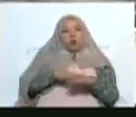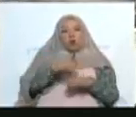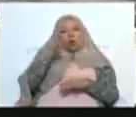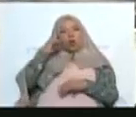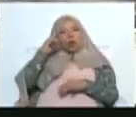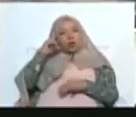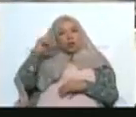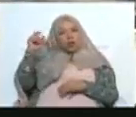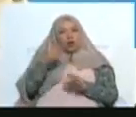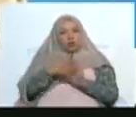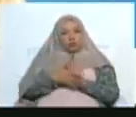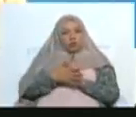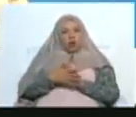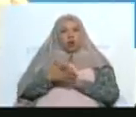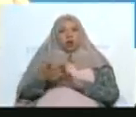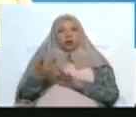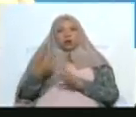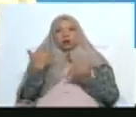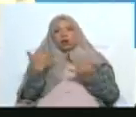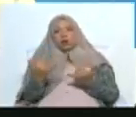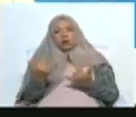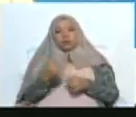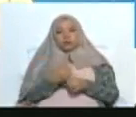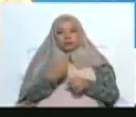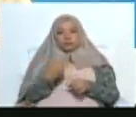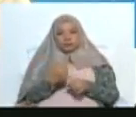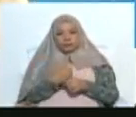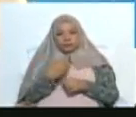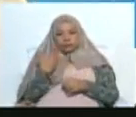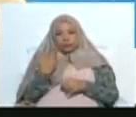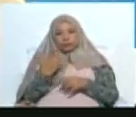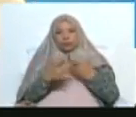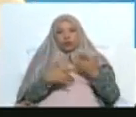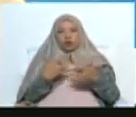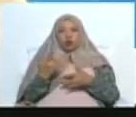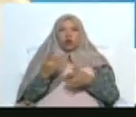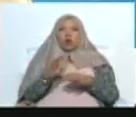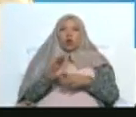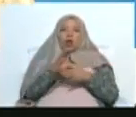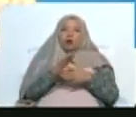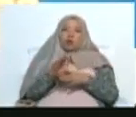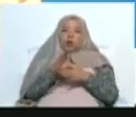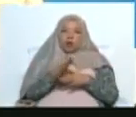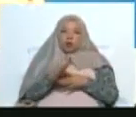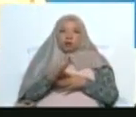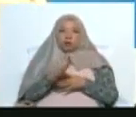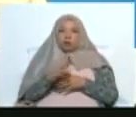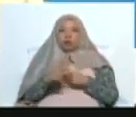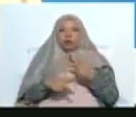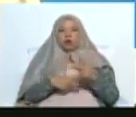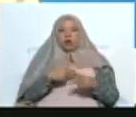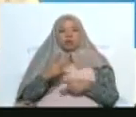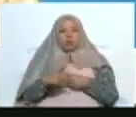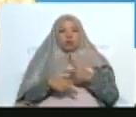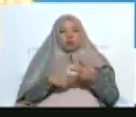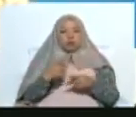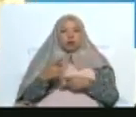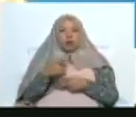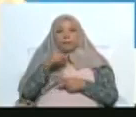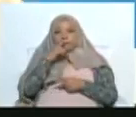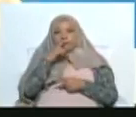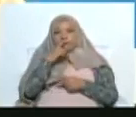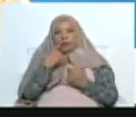iba a haber baile de negro y de esa manera eh por allí se está cuidando nuestro zes de negro nuestro tamun